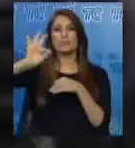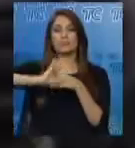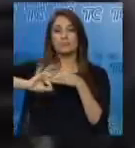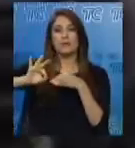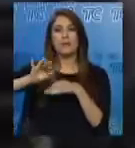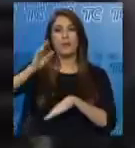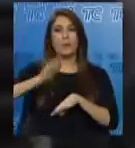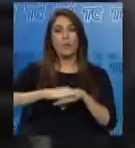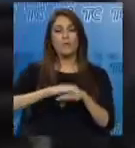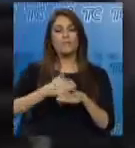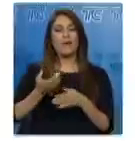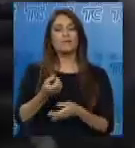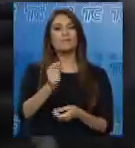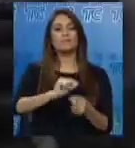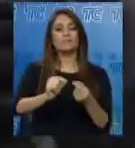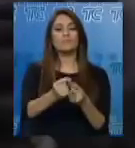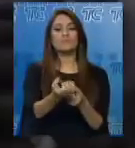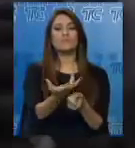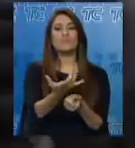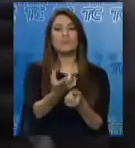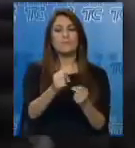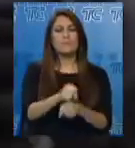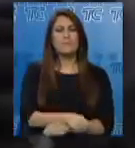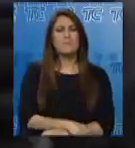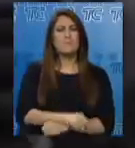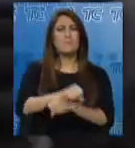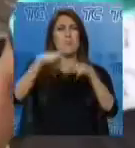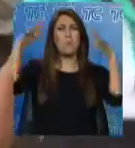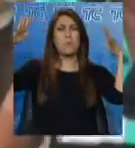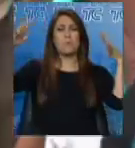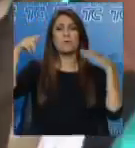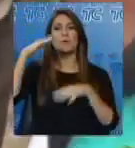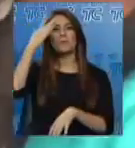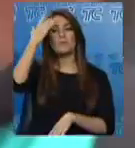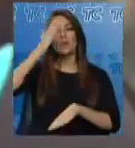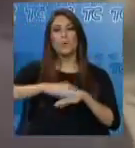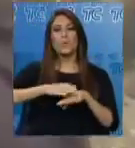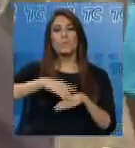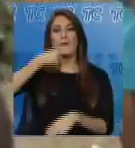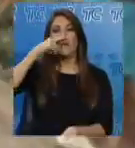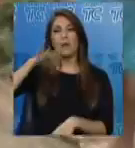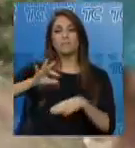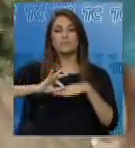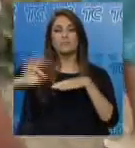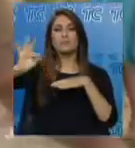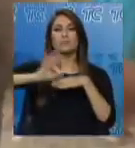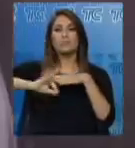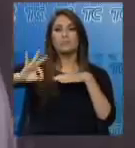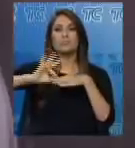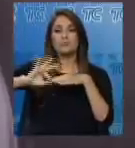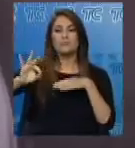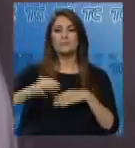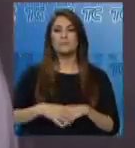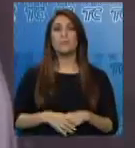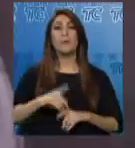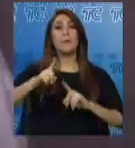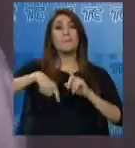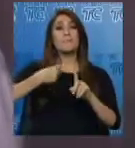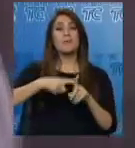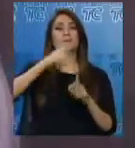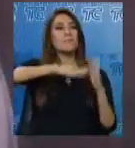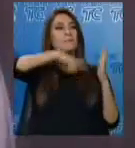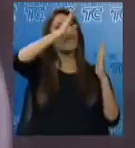había prendido la hornilla, esto generó una onda expansiva en el lugar que hace poco se había pintado. Me dijo la doctora que